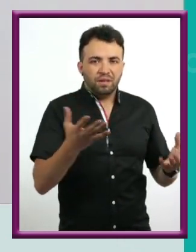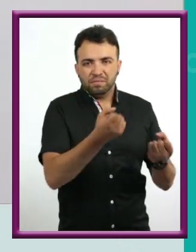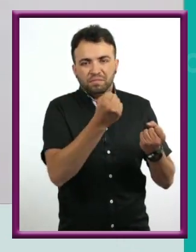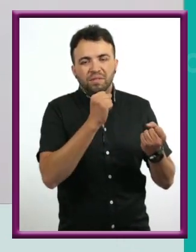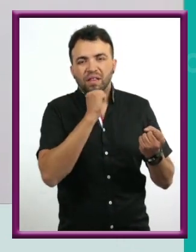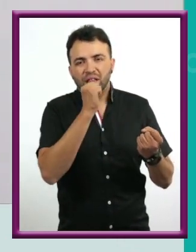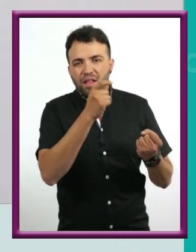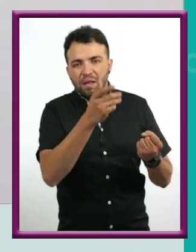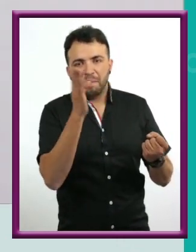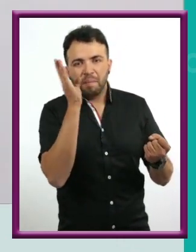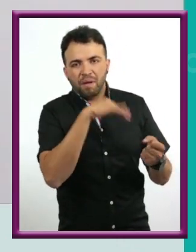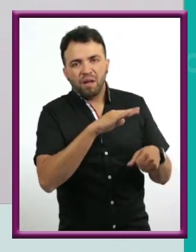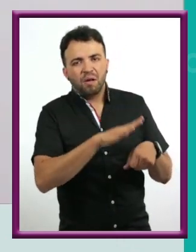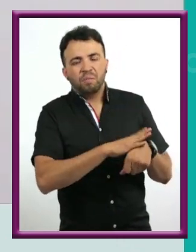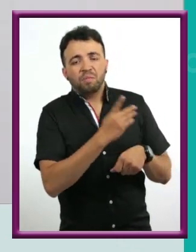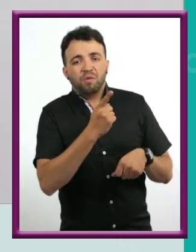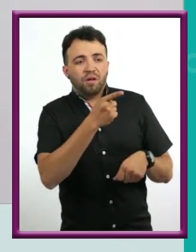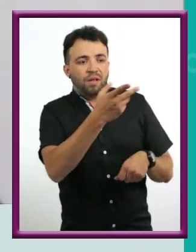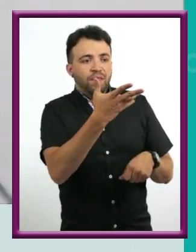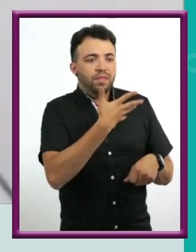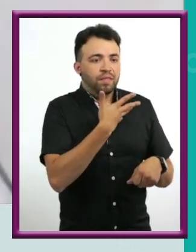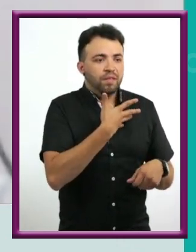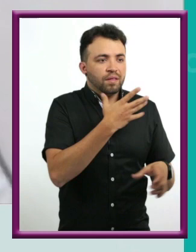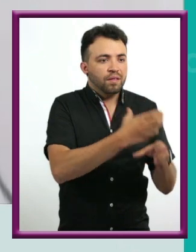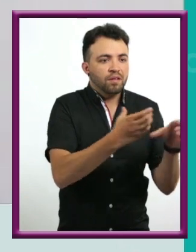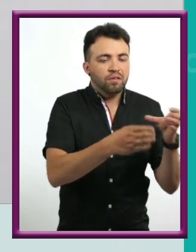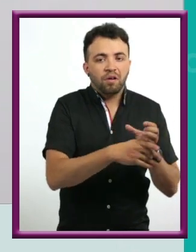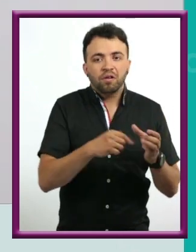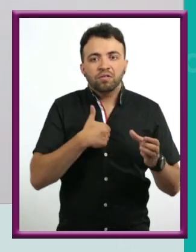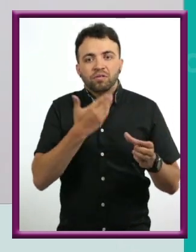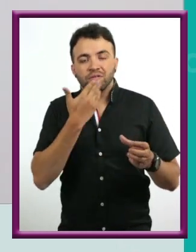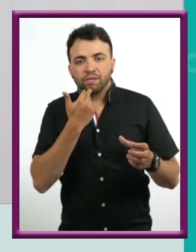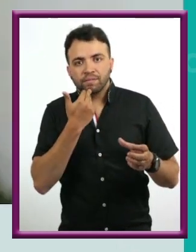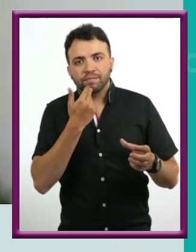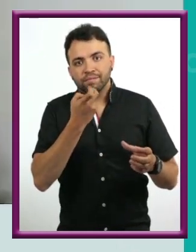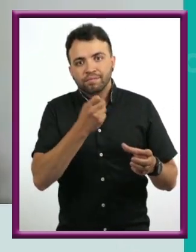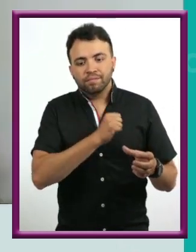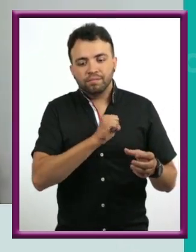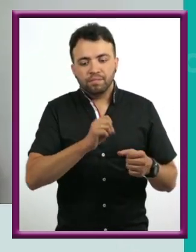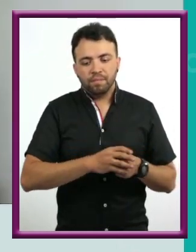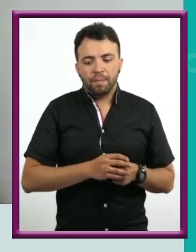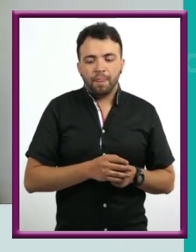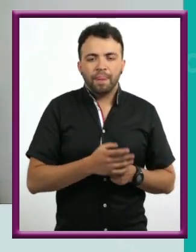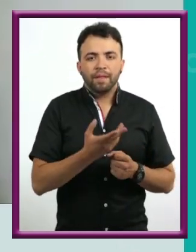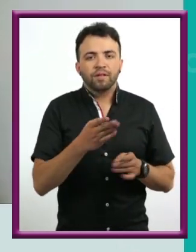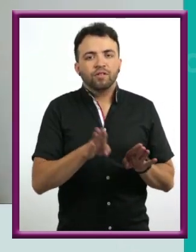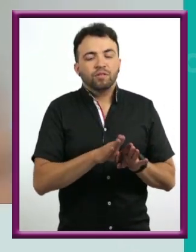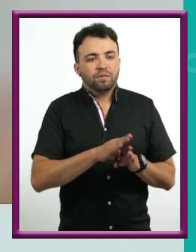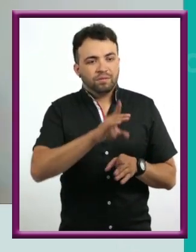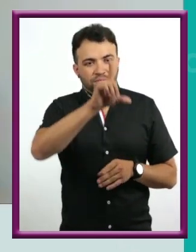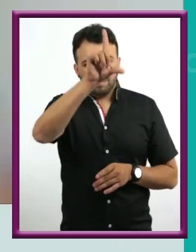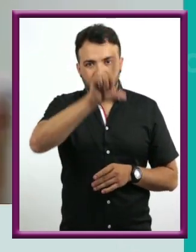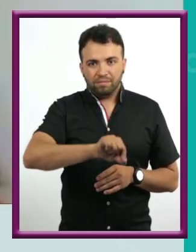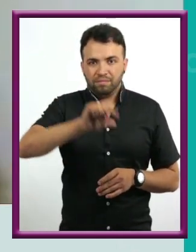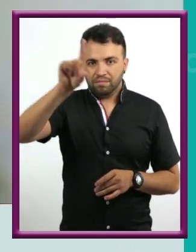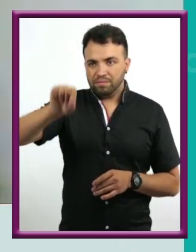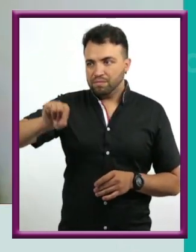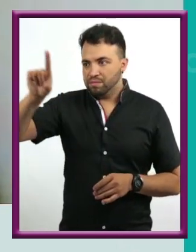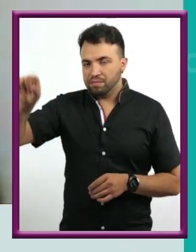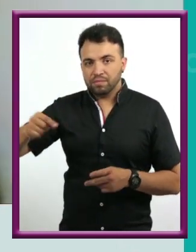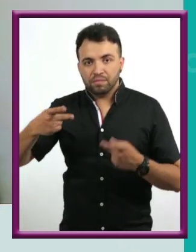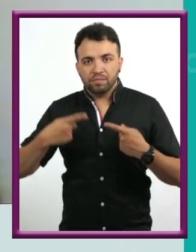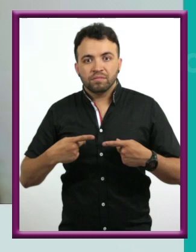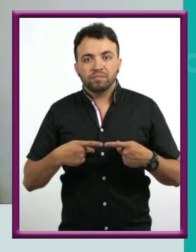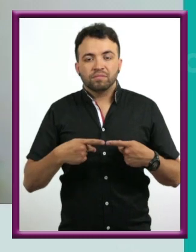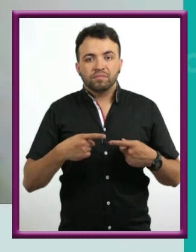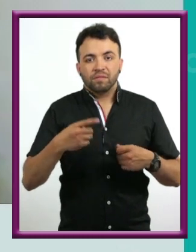mal porque tiene esto que yo no tengo. La maldad, pues, es el acto de denigrar